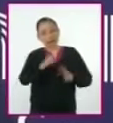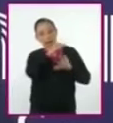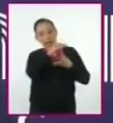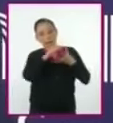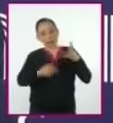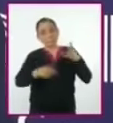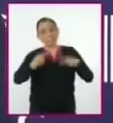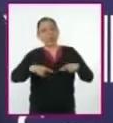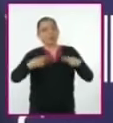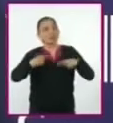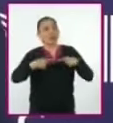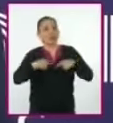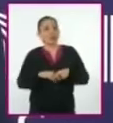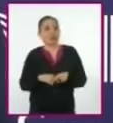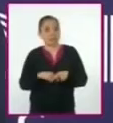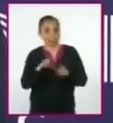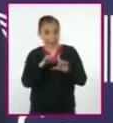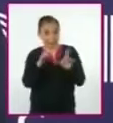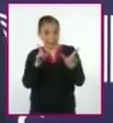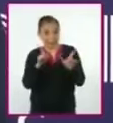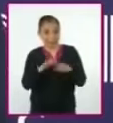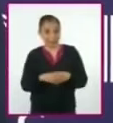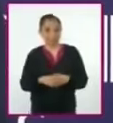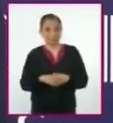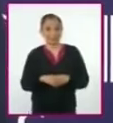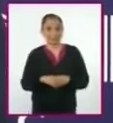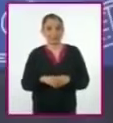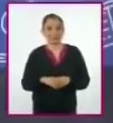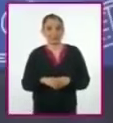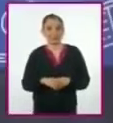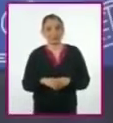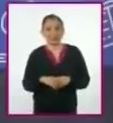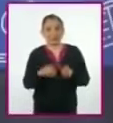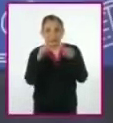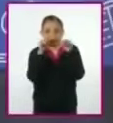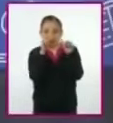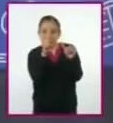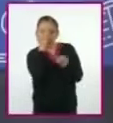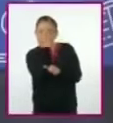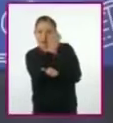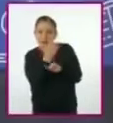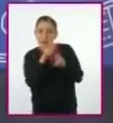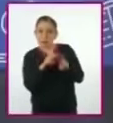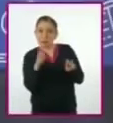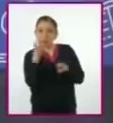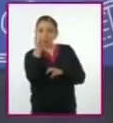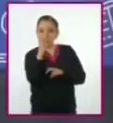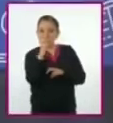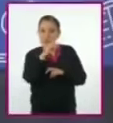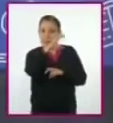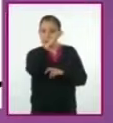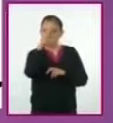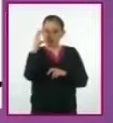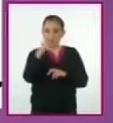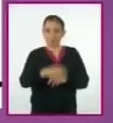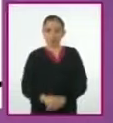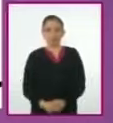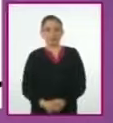de los personajes. ¿Estás listo? Observen y analicen la siguiente imagen.